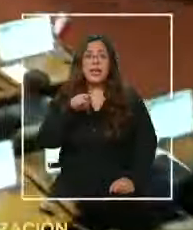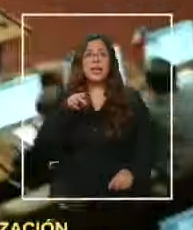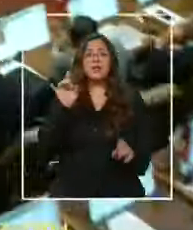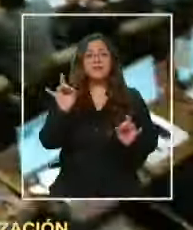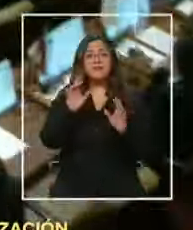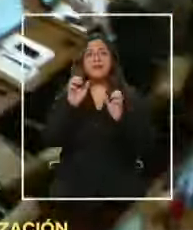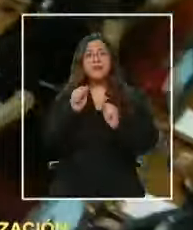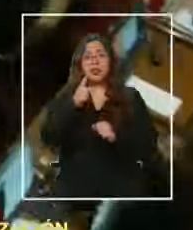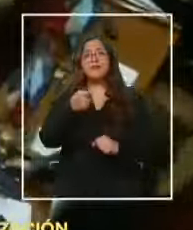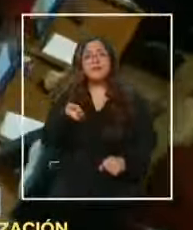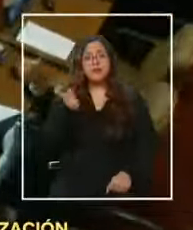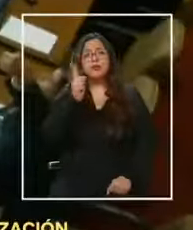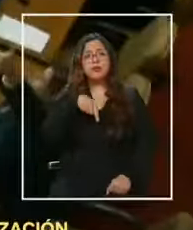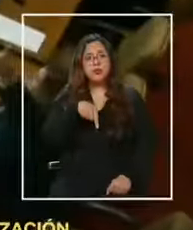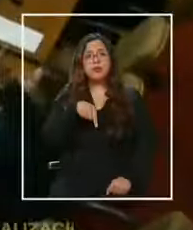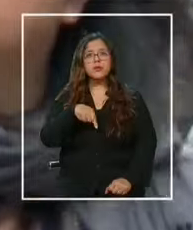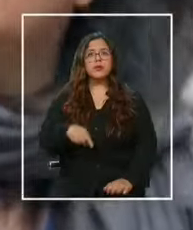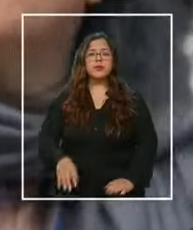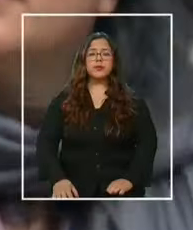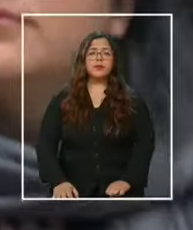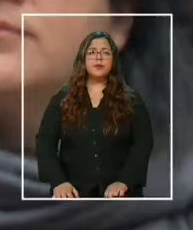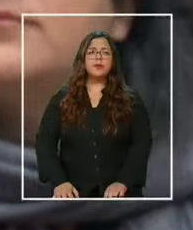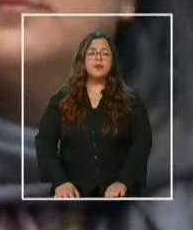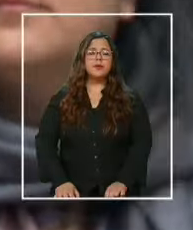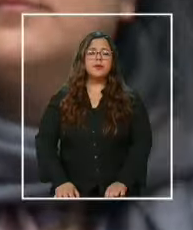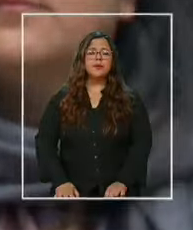podrían volver a ser tramitados.